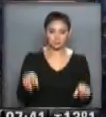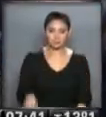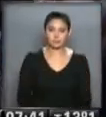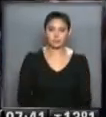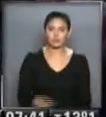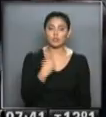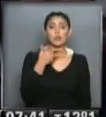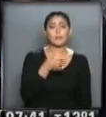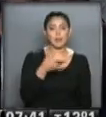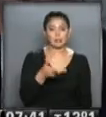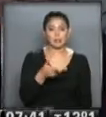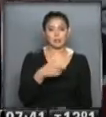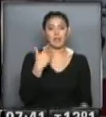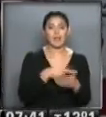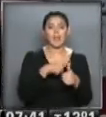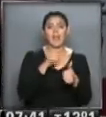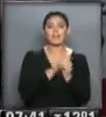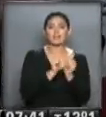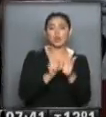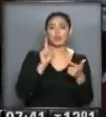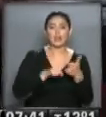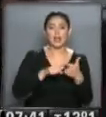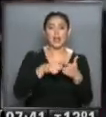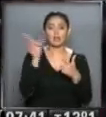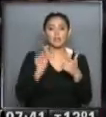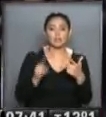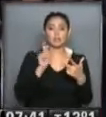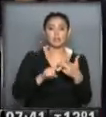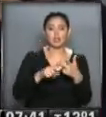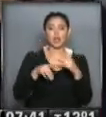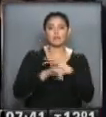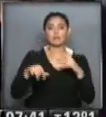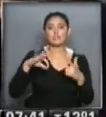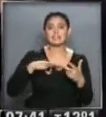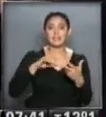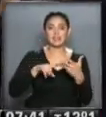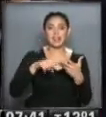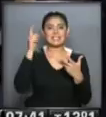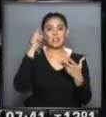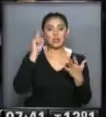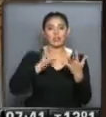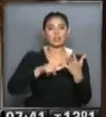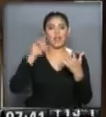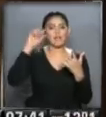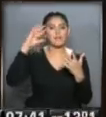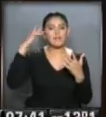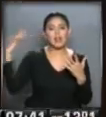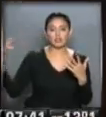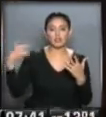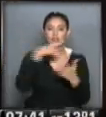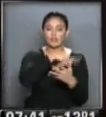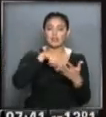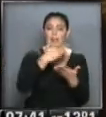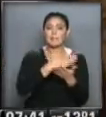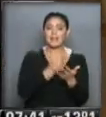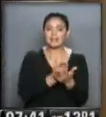Venimos a pedir que no saquen ni historia, ni geografía, ni formación cívica, ni psicología, ni filosofía de las materias de